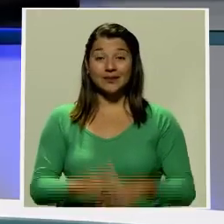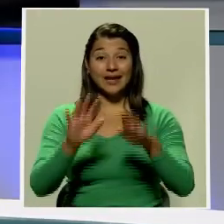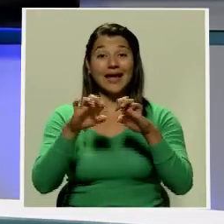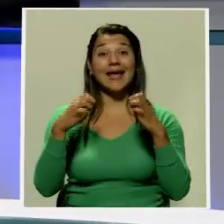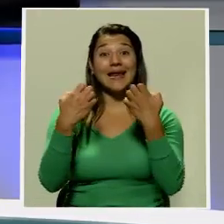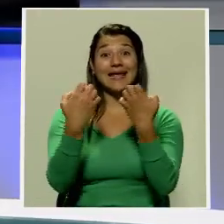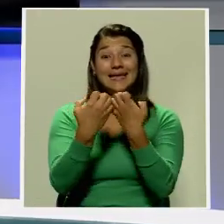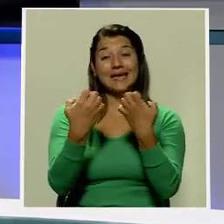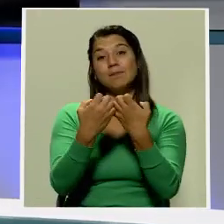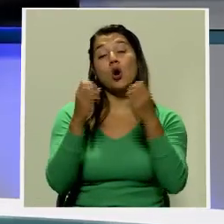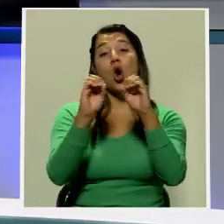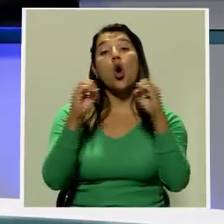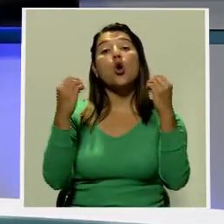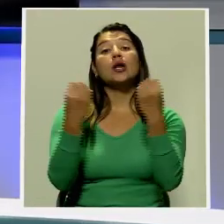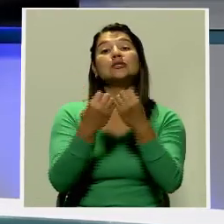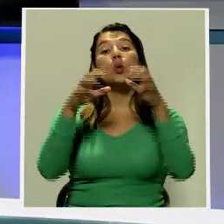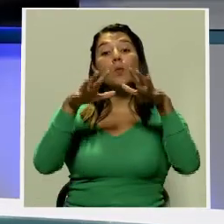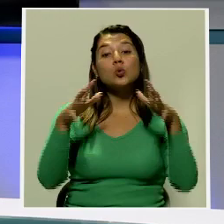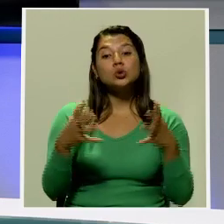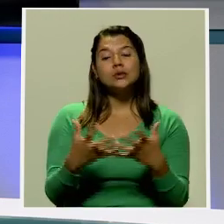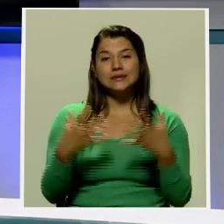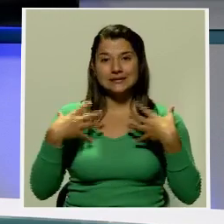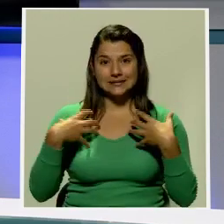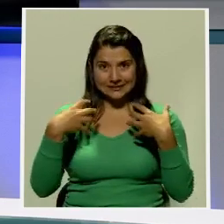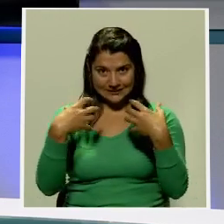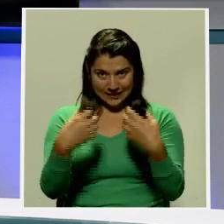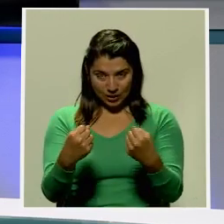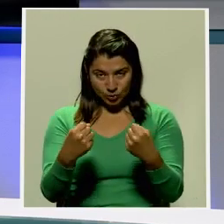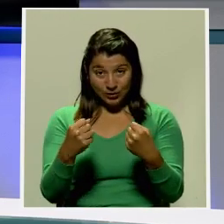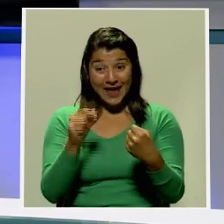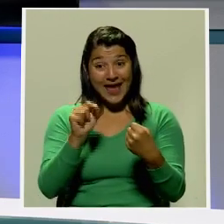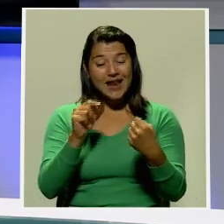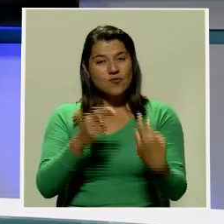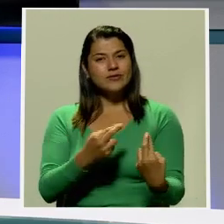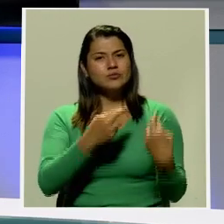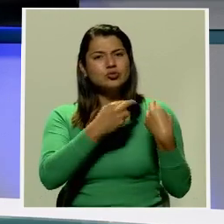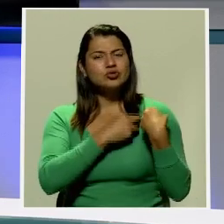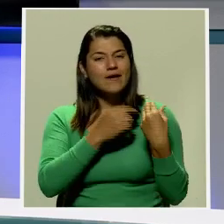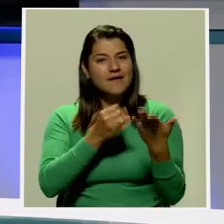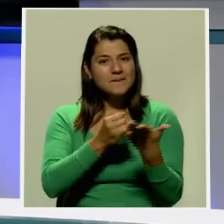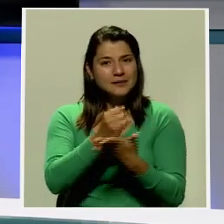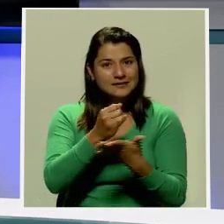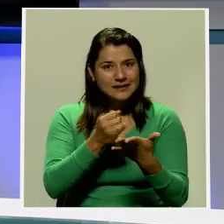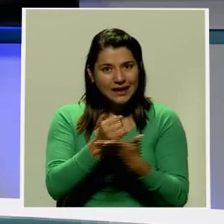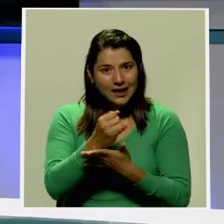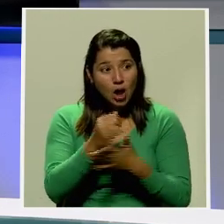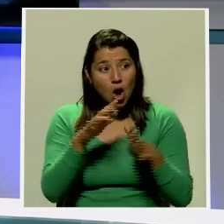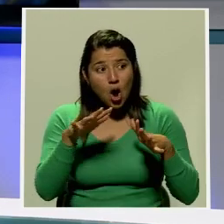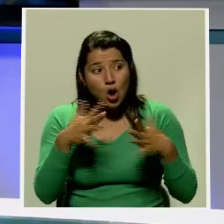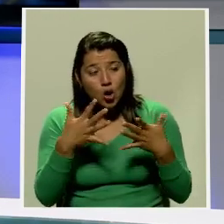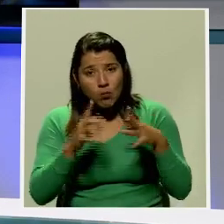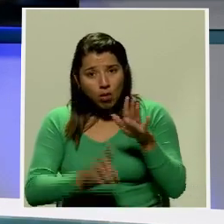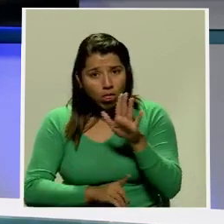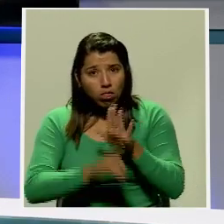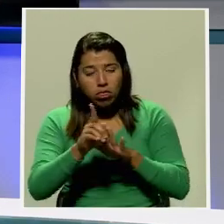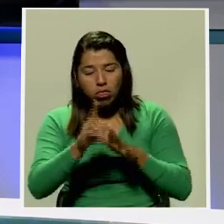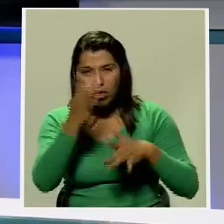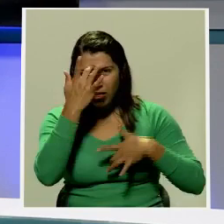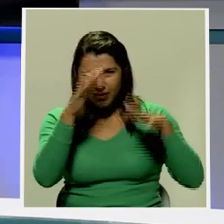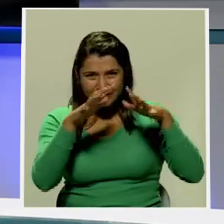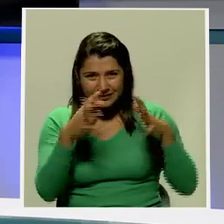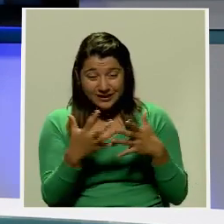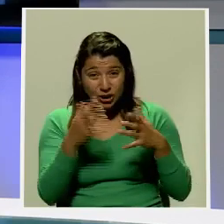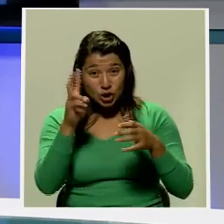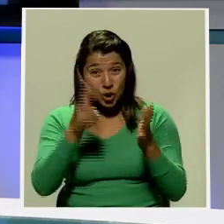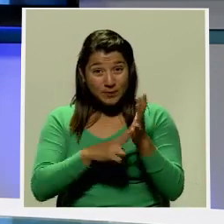equipo de la Organización Mundial de la Salud, encargado de investigar el origen de la pandemia del COVID-19 en